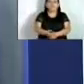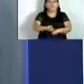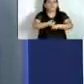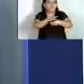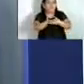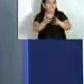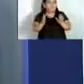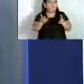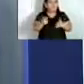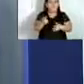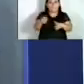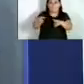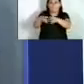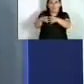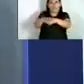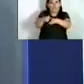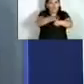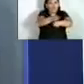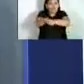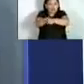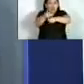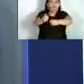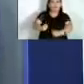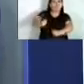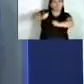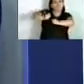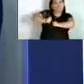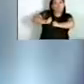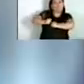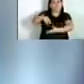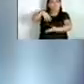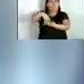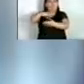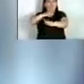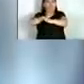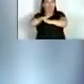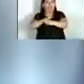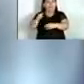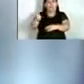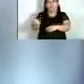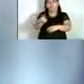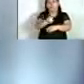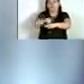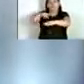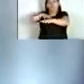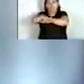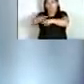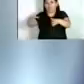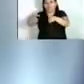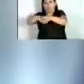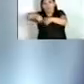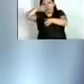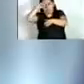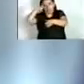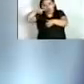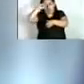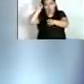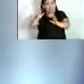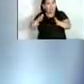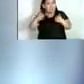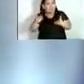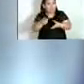Contarles que bomberos, la Fuerza Armada, Protección Civil y pobladores de Chalatenango retomaron las labores de extinción de